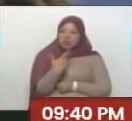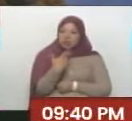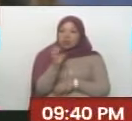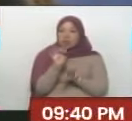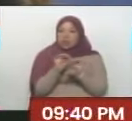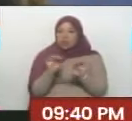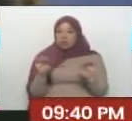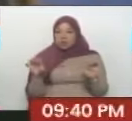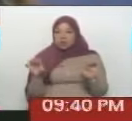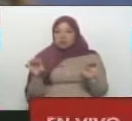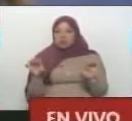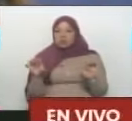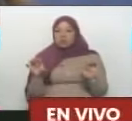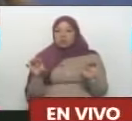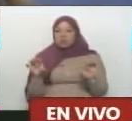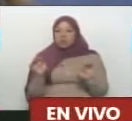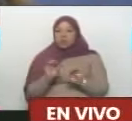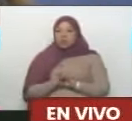la educación.